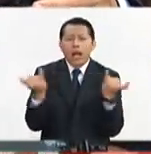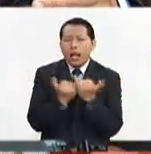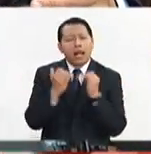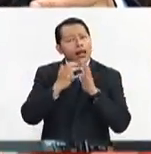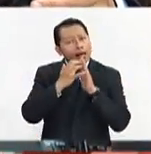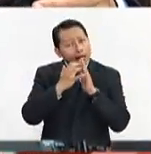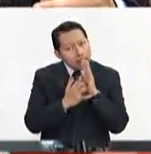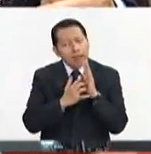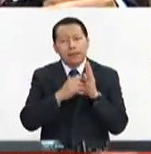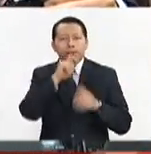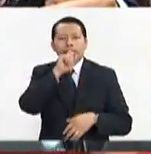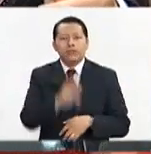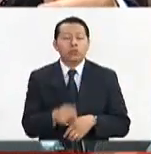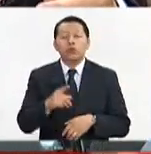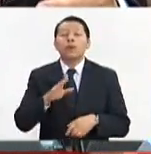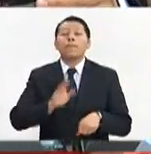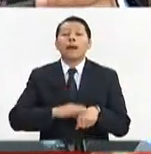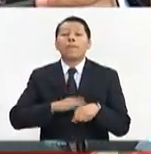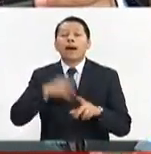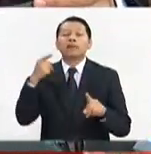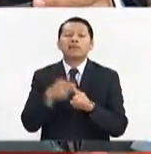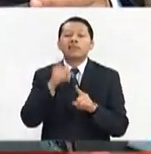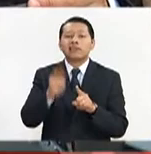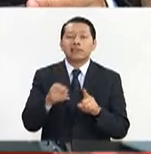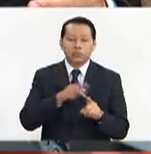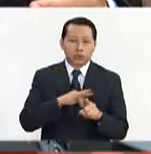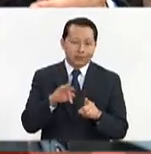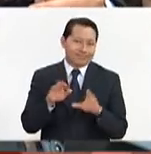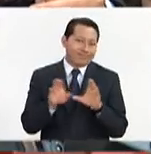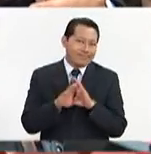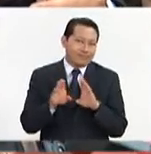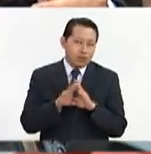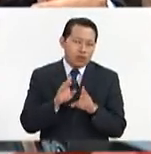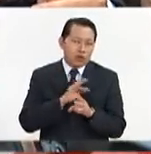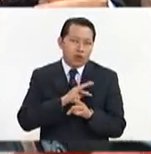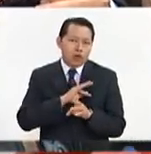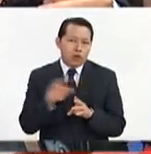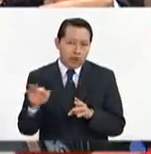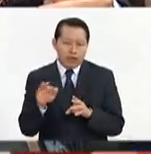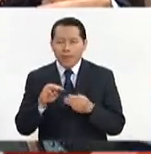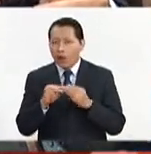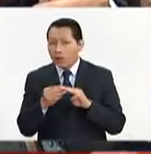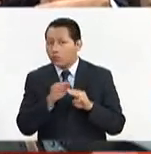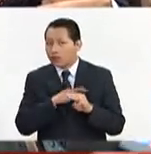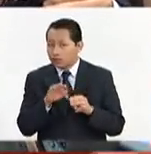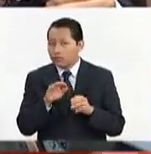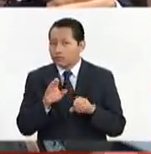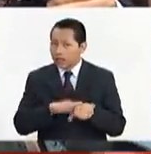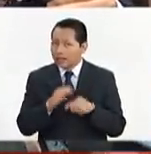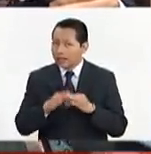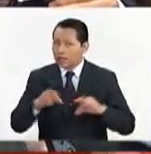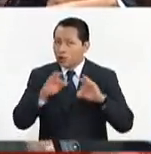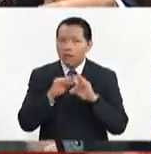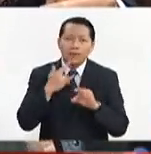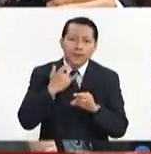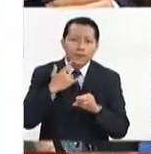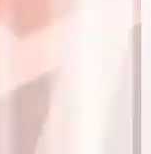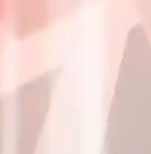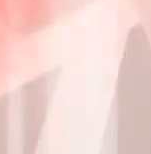más probable, lo más cierto, es que en este las modificaciones estén motivadas por darle suficiencia al esfuerzo de